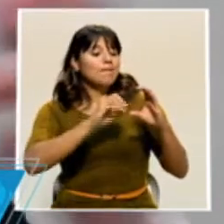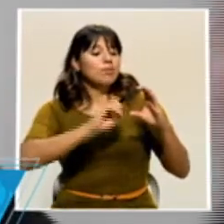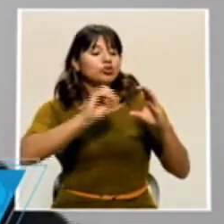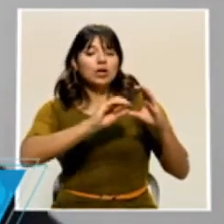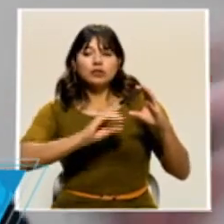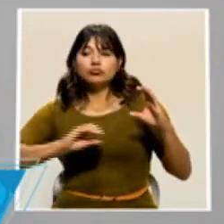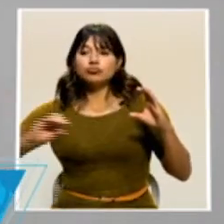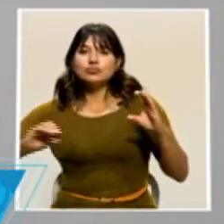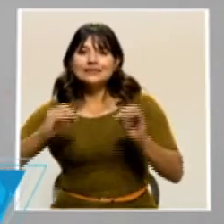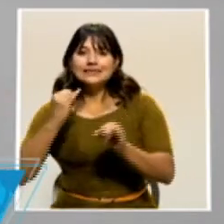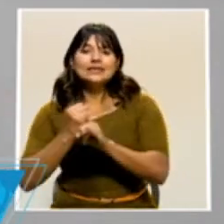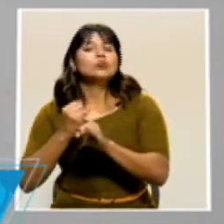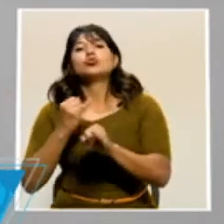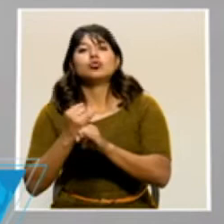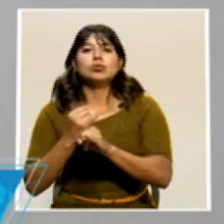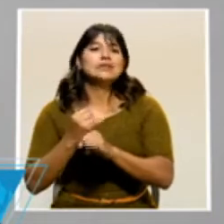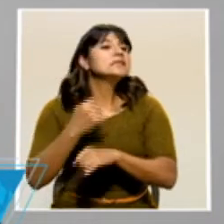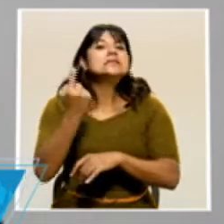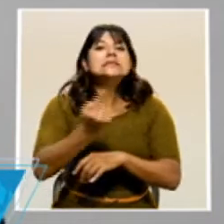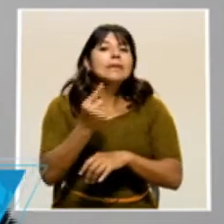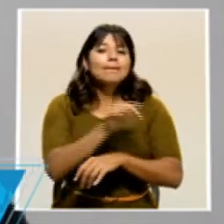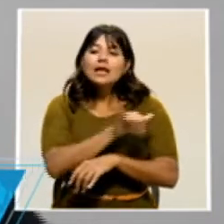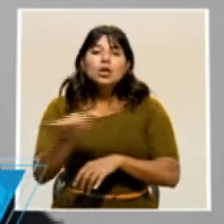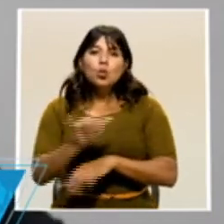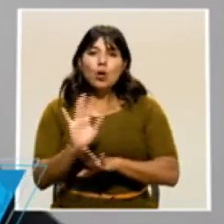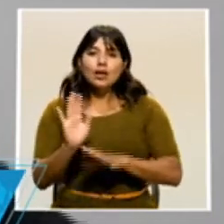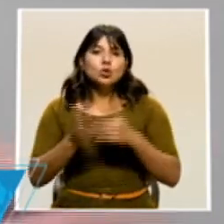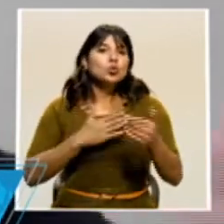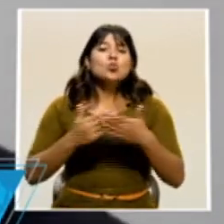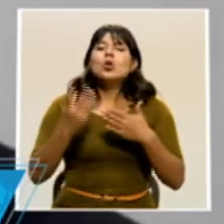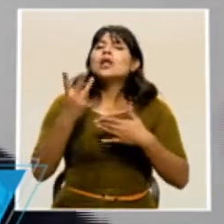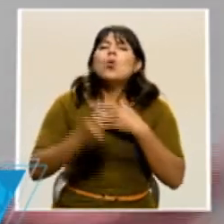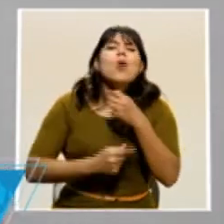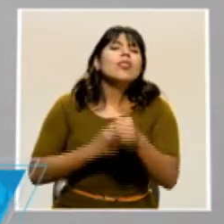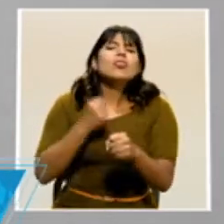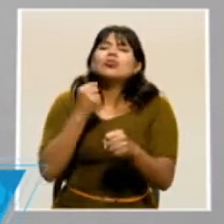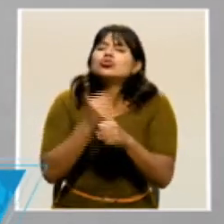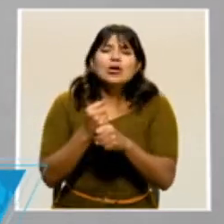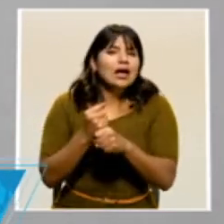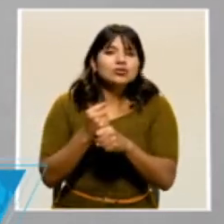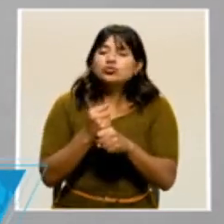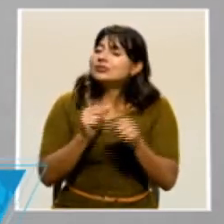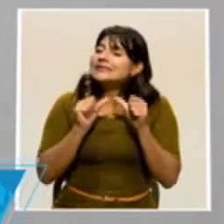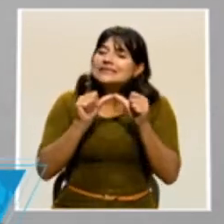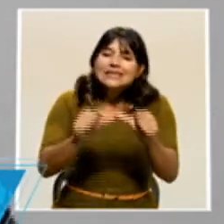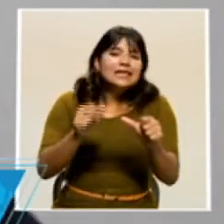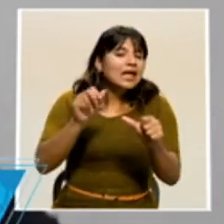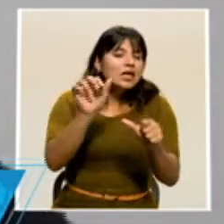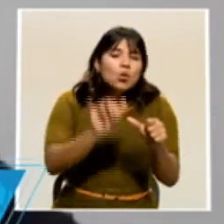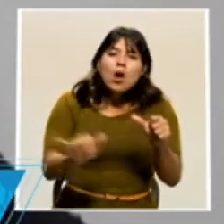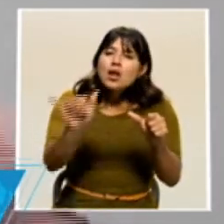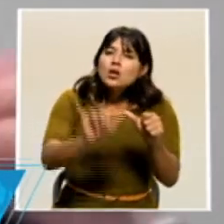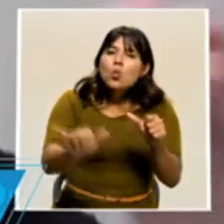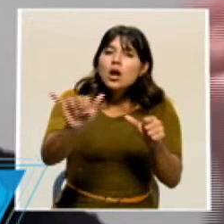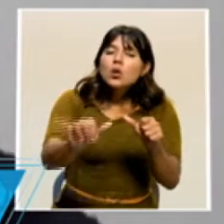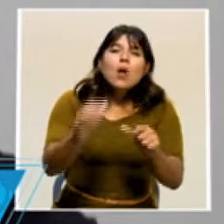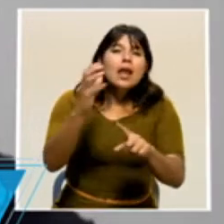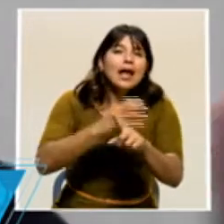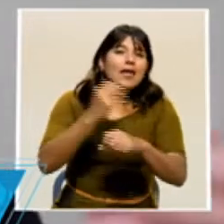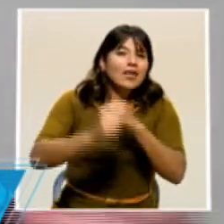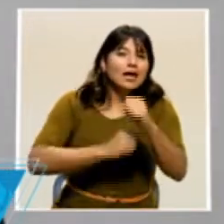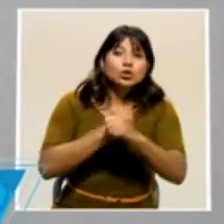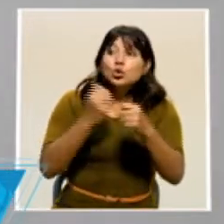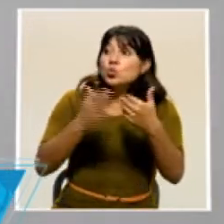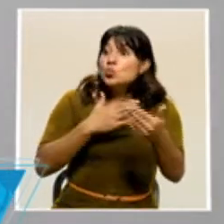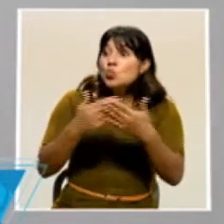cantidad de años que hayan pasado desde que se definió ese destino específico, independientemente si el programa está dando resultados, independientemente